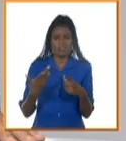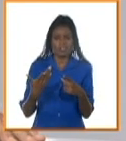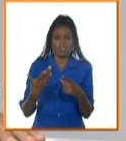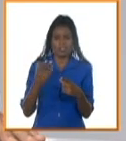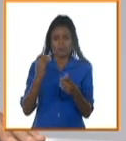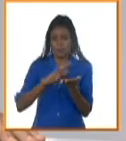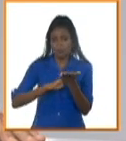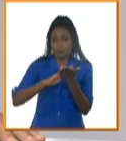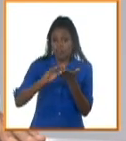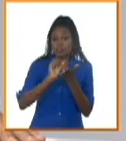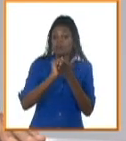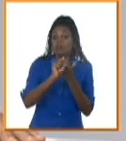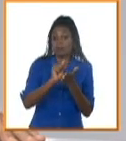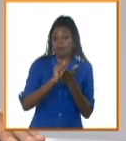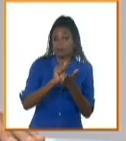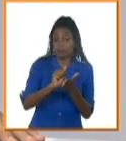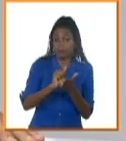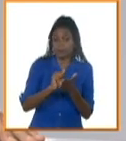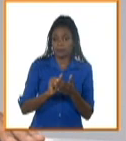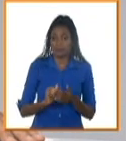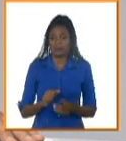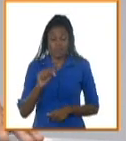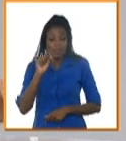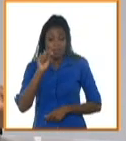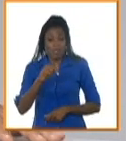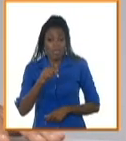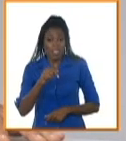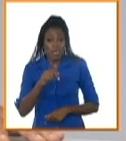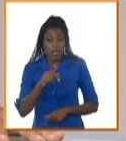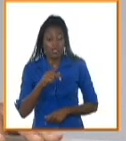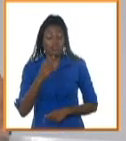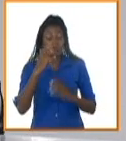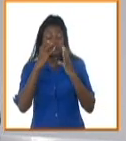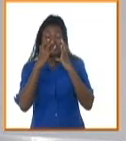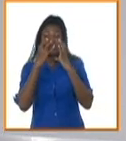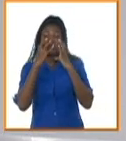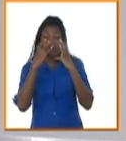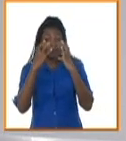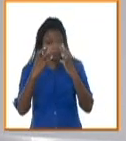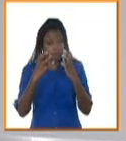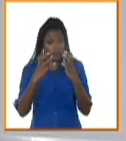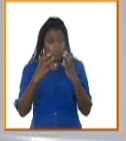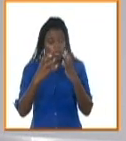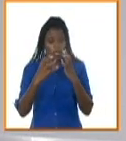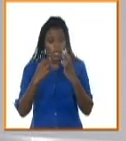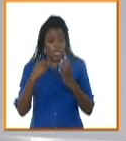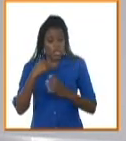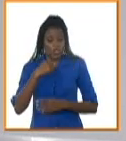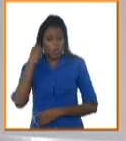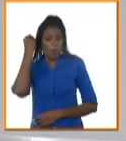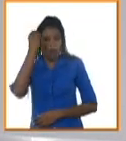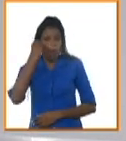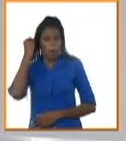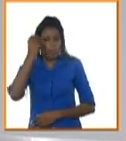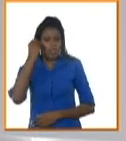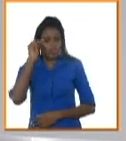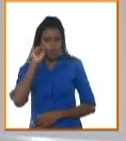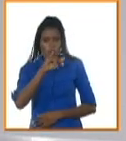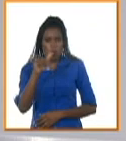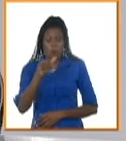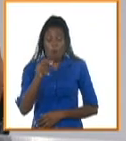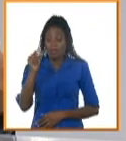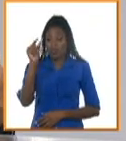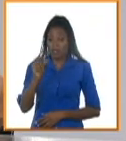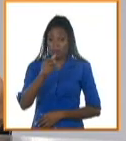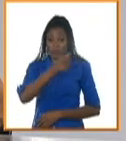prestador del servicio es una cuestión importante Yo creo que es también vital que el ciudadano